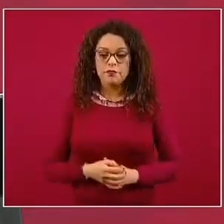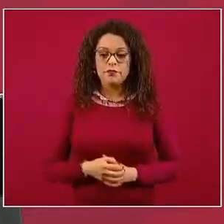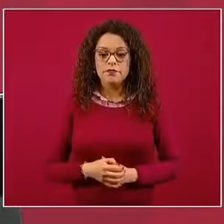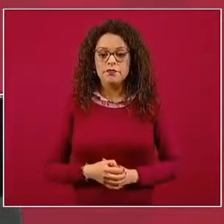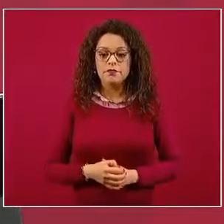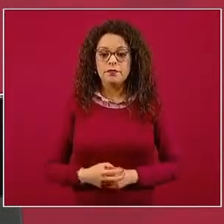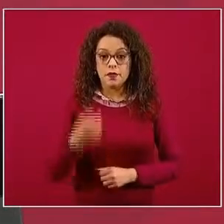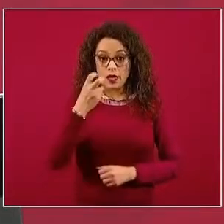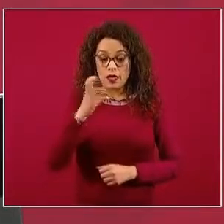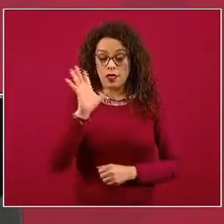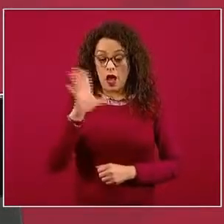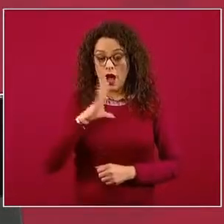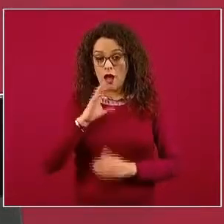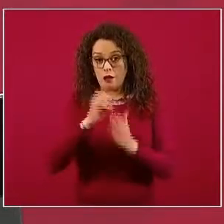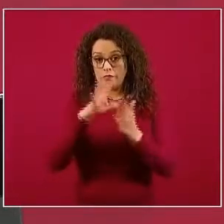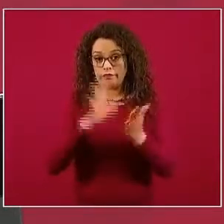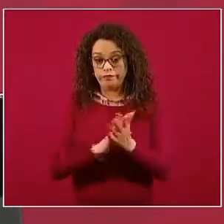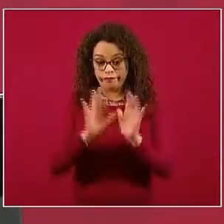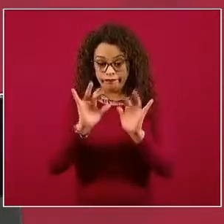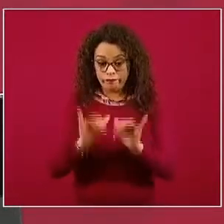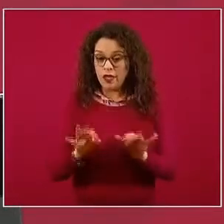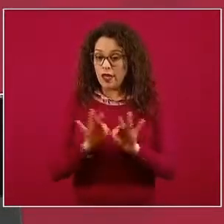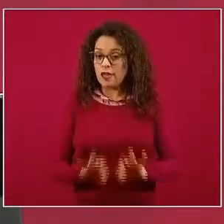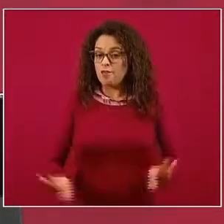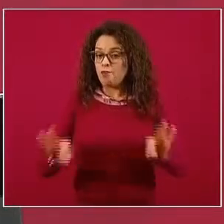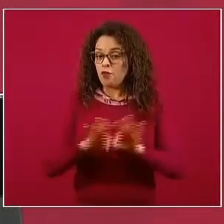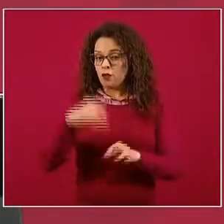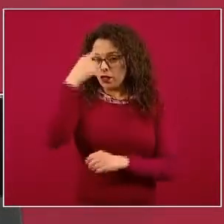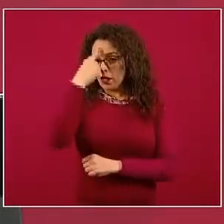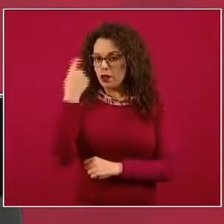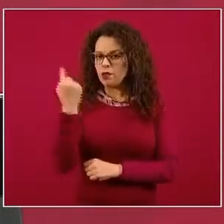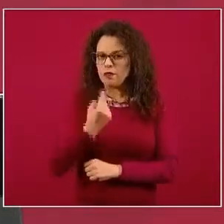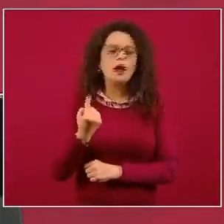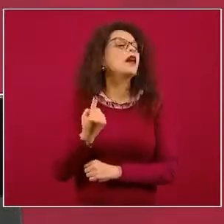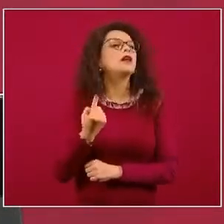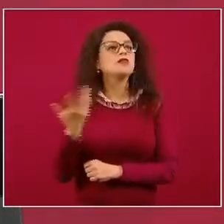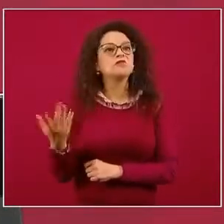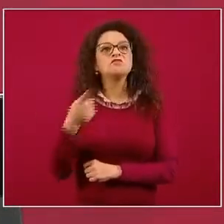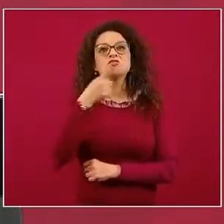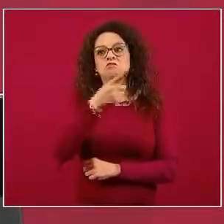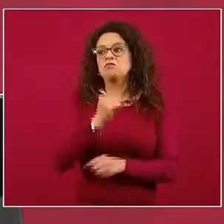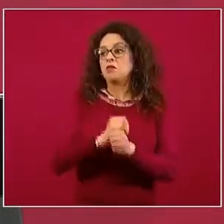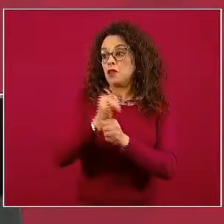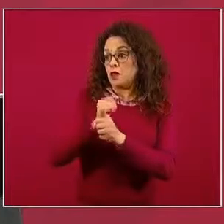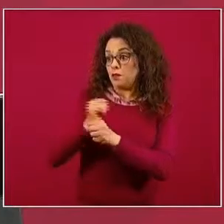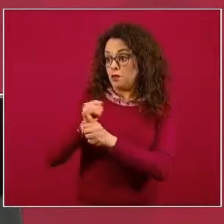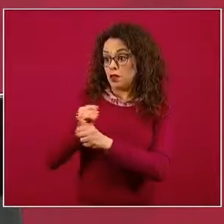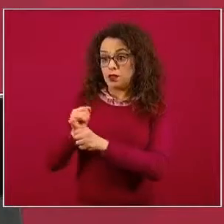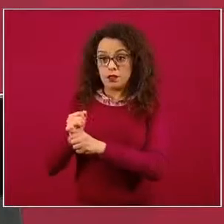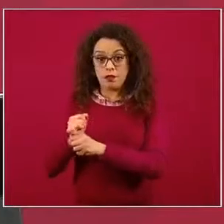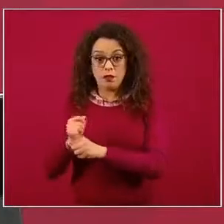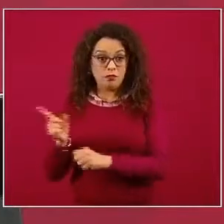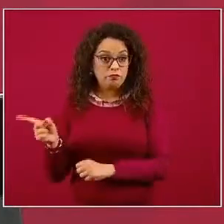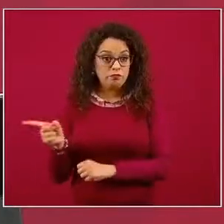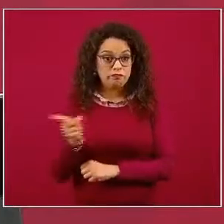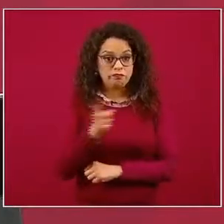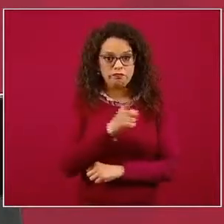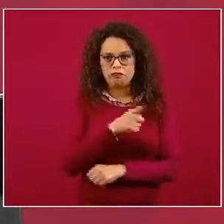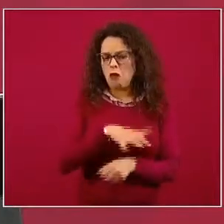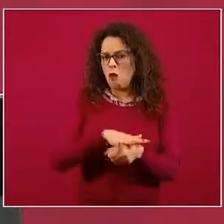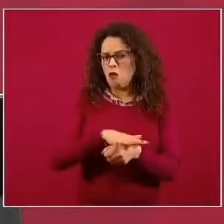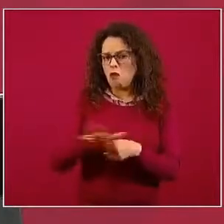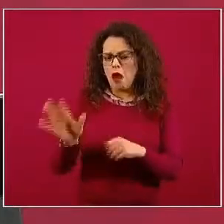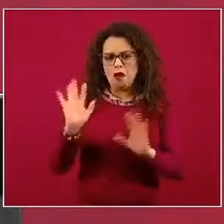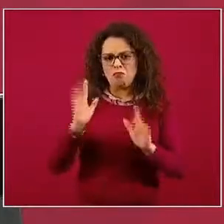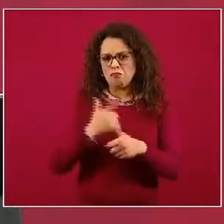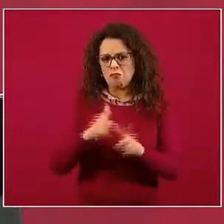y ese registro es importante para garantizar que las entidades que realizan investigación de cualquier tipo, en este